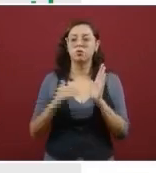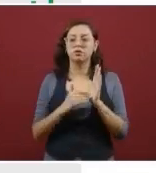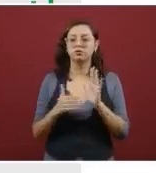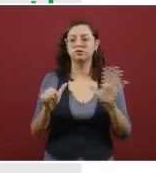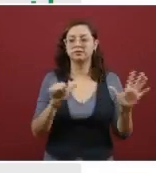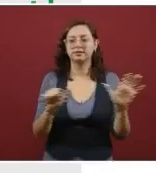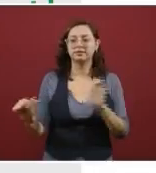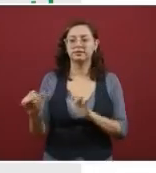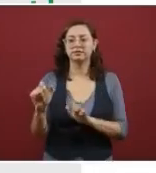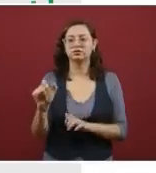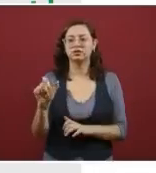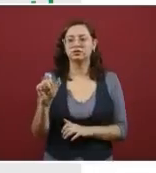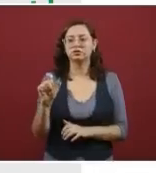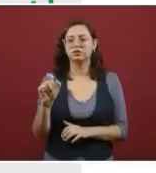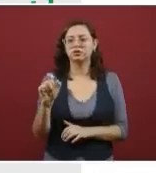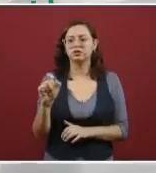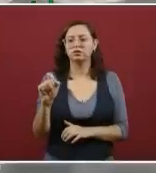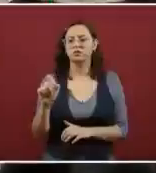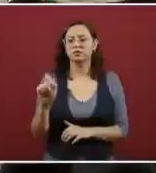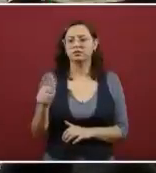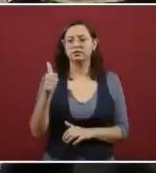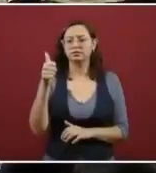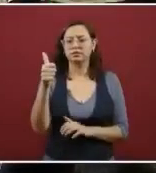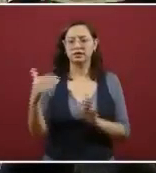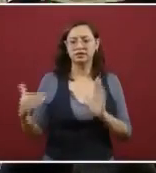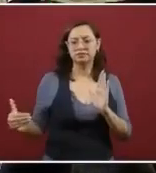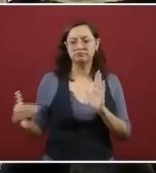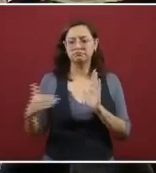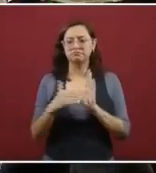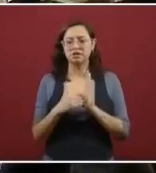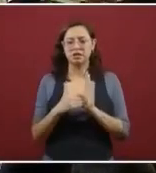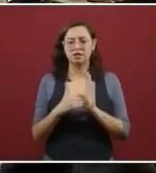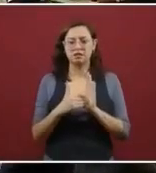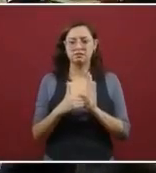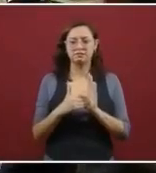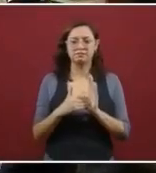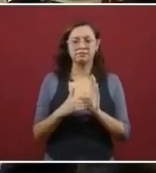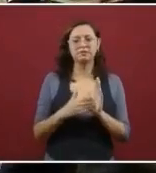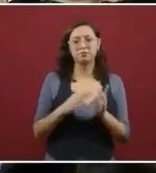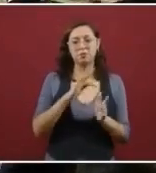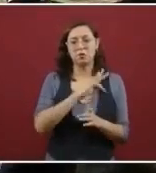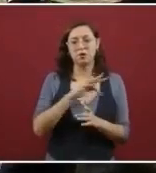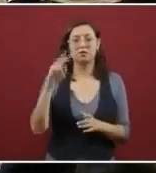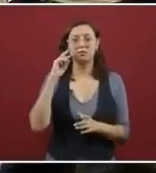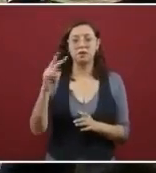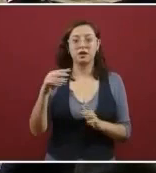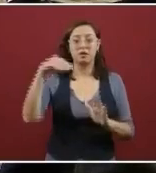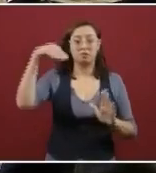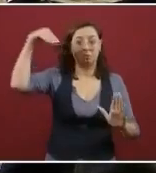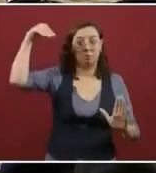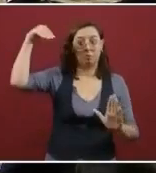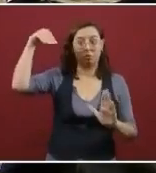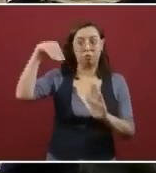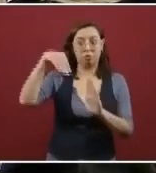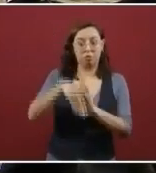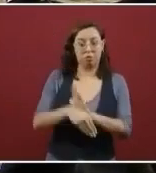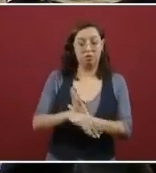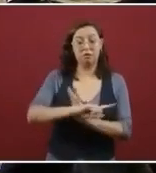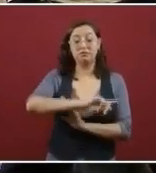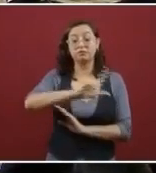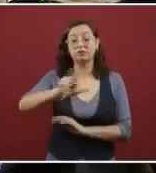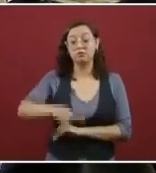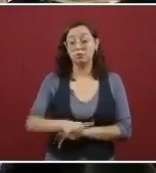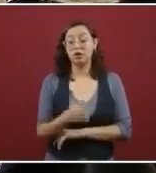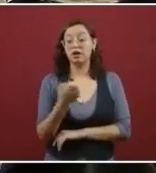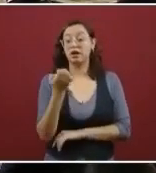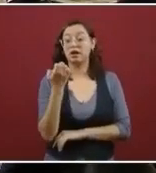1.626.000 barriles de petróleo. Aquí se observa la tendencia de caída, pero a partir de febrero, marzo